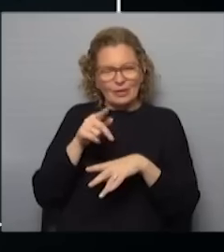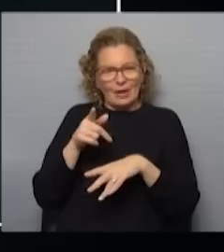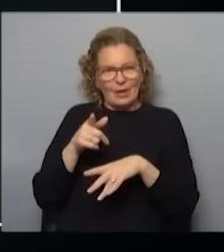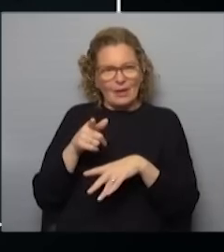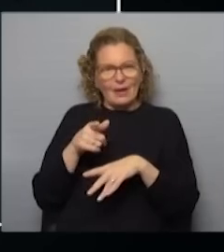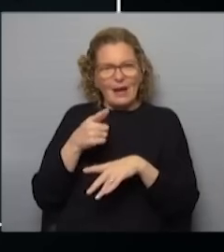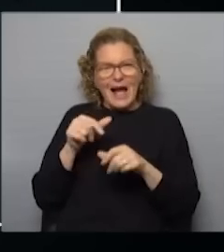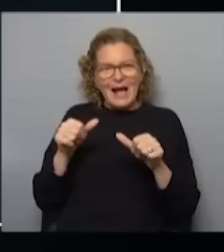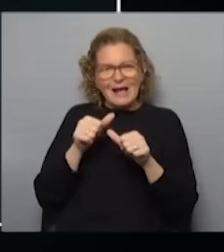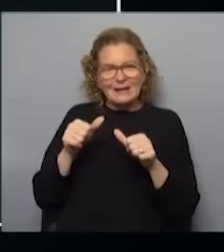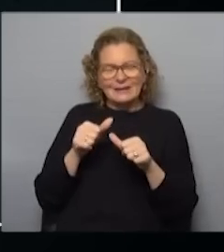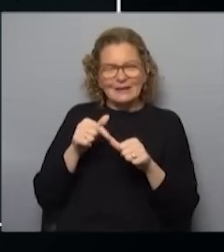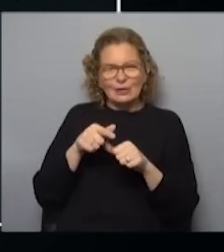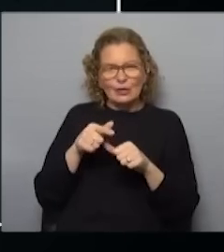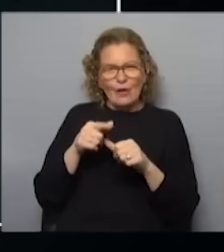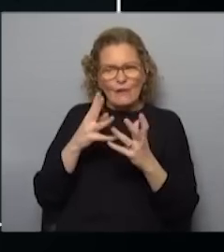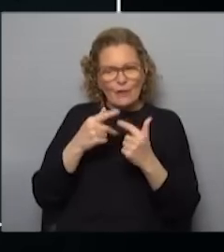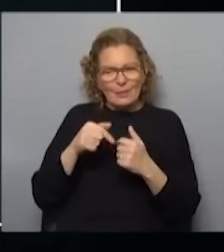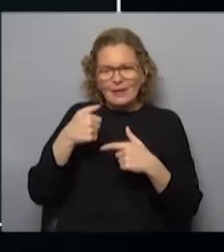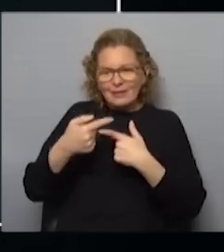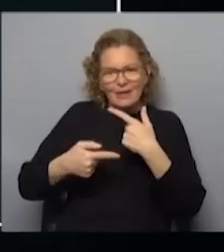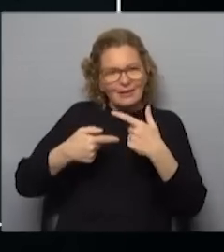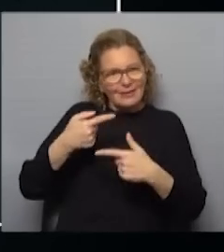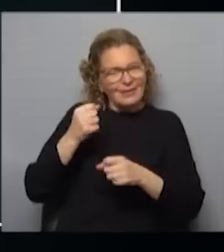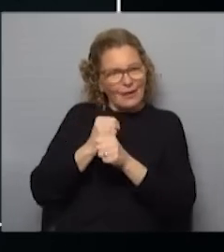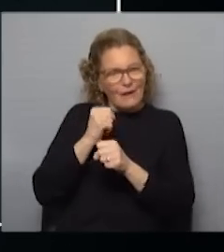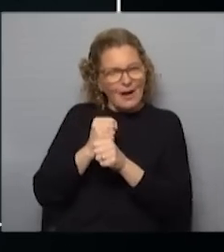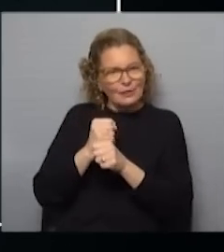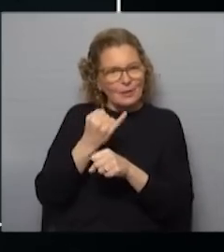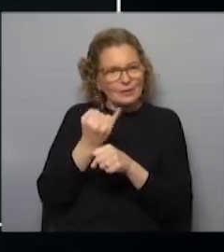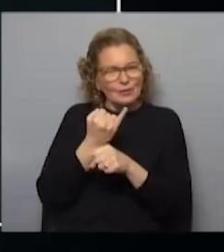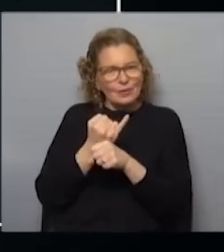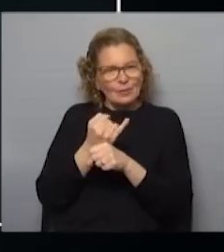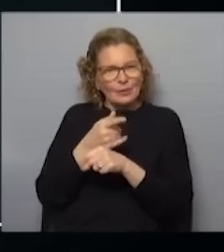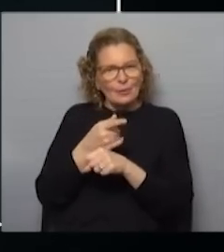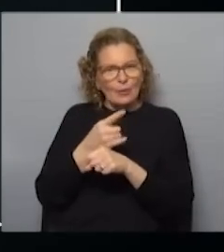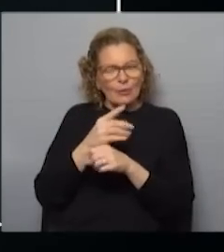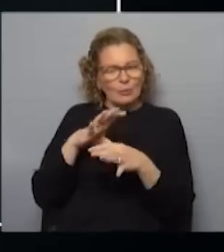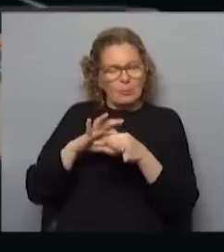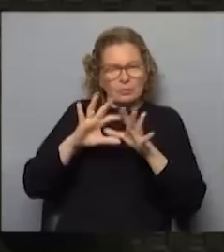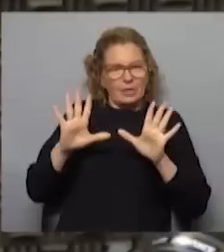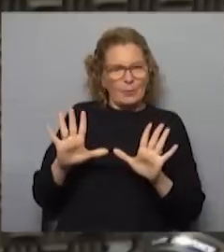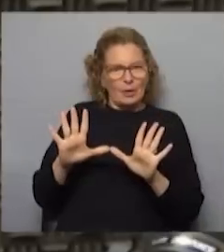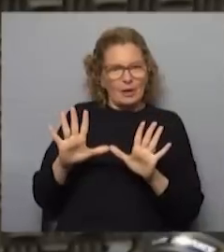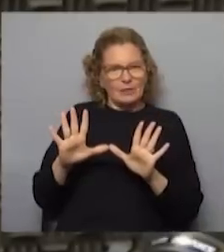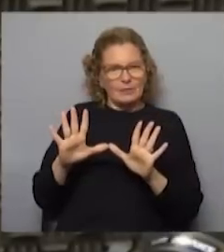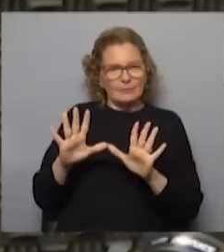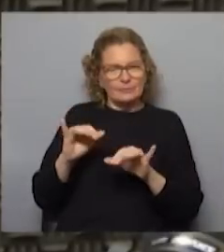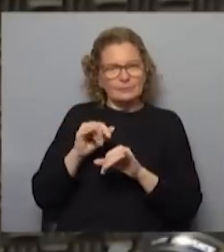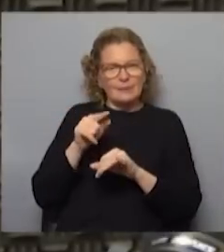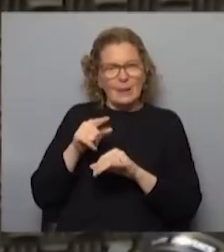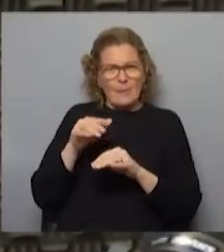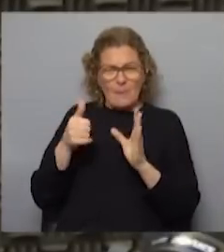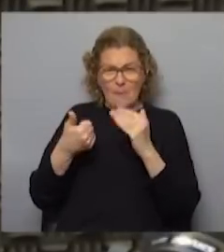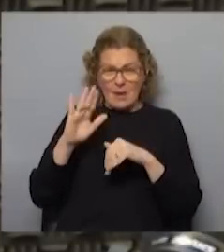hace que estos mecanismos sigan operando Más allá de que institucionalmente el régimen se haya terminado hay una cosa mucho más